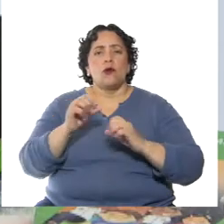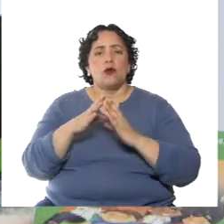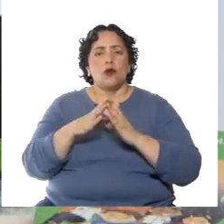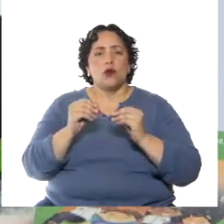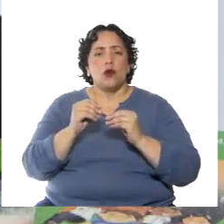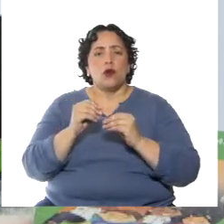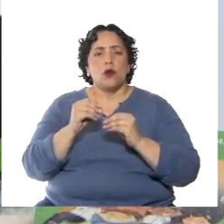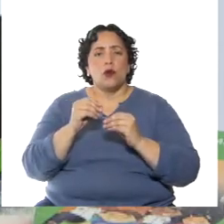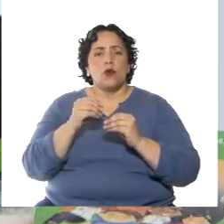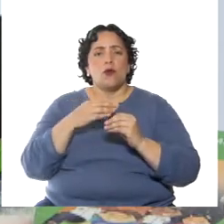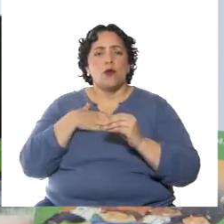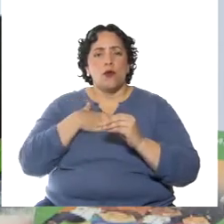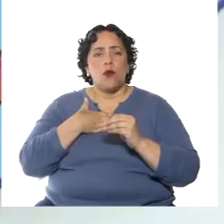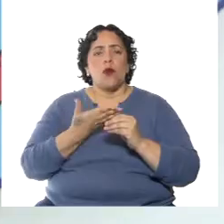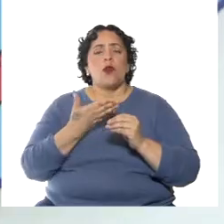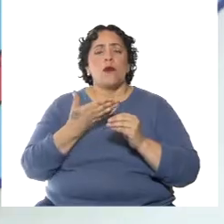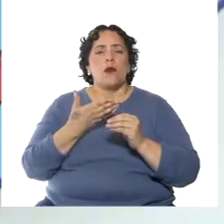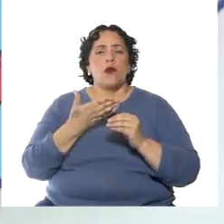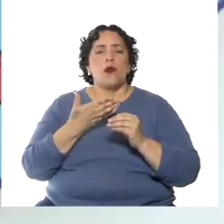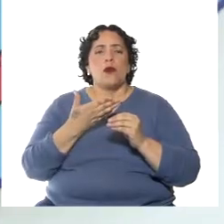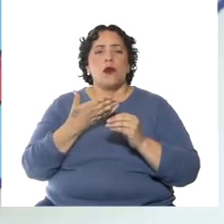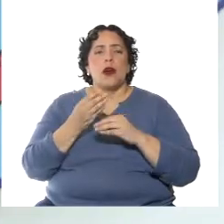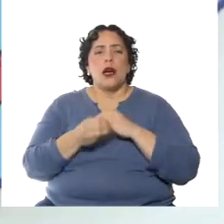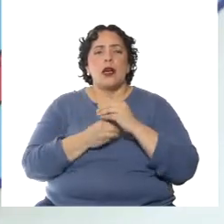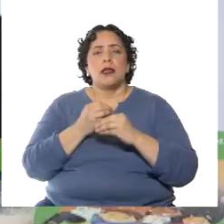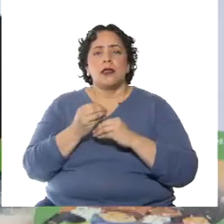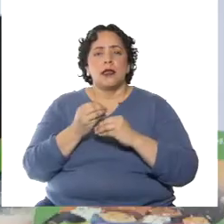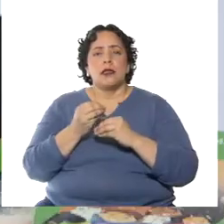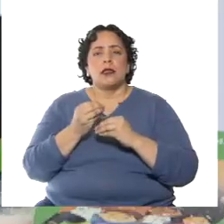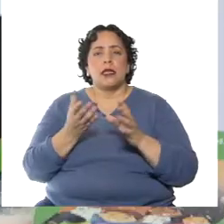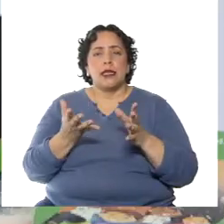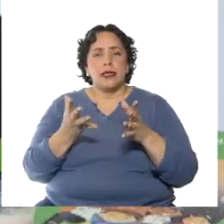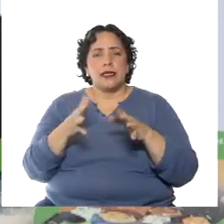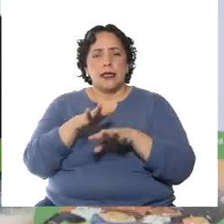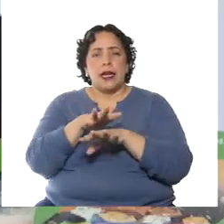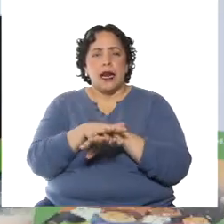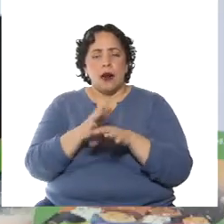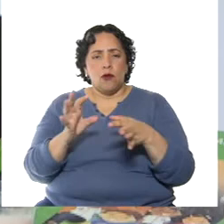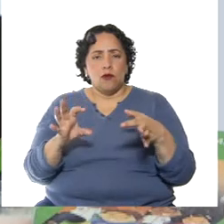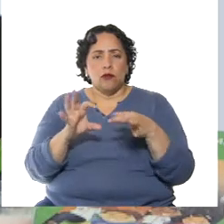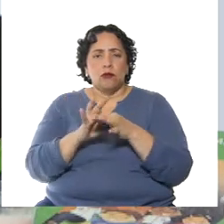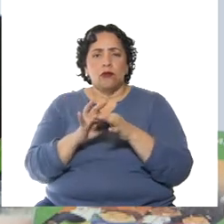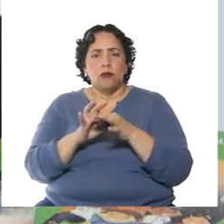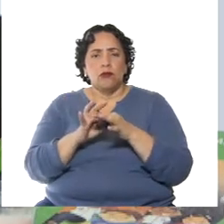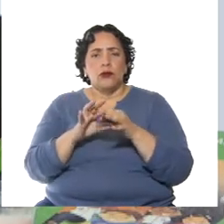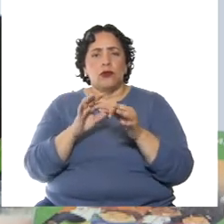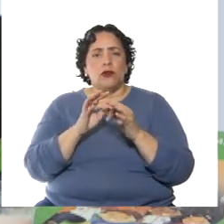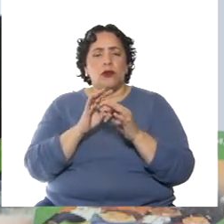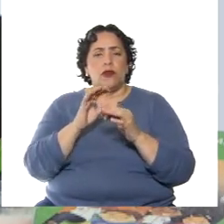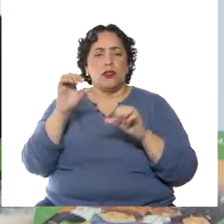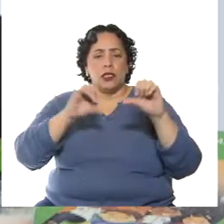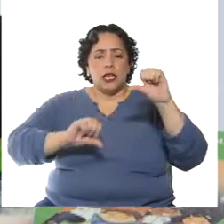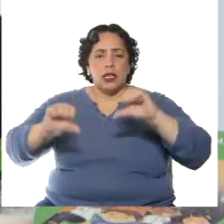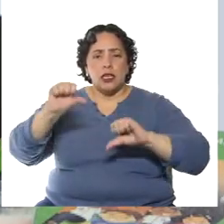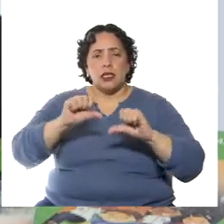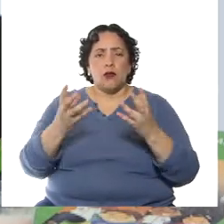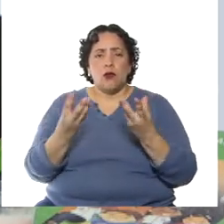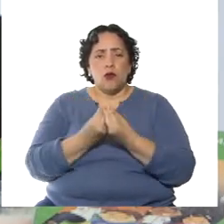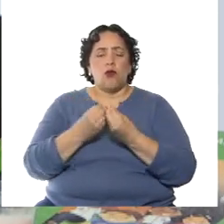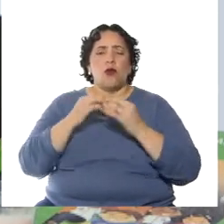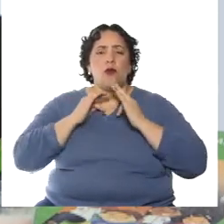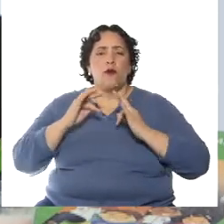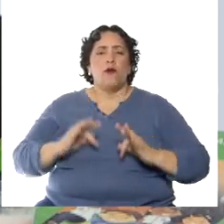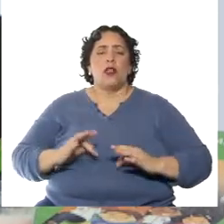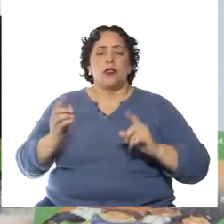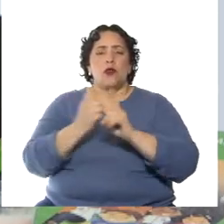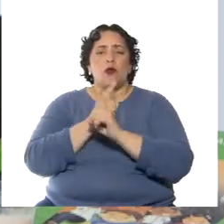que los podemos conjugar, ¿verdad? Podemos jugar con eso. Integrarlos. Podemos integrar tanto el método científico con lo que son los